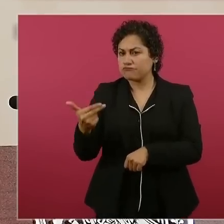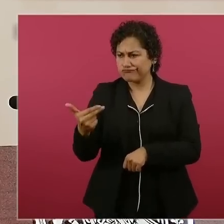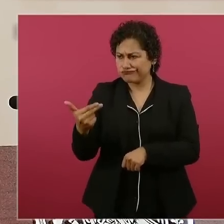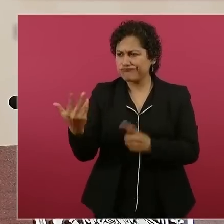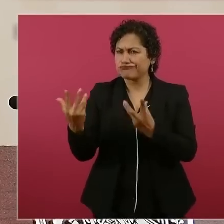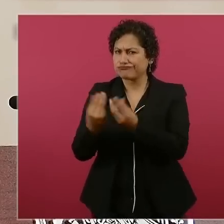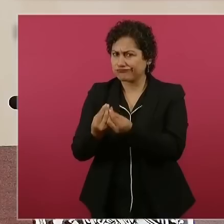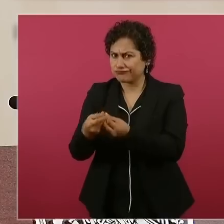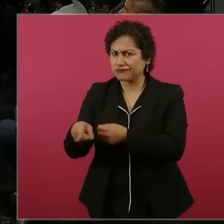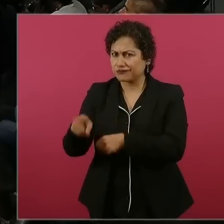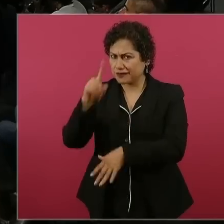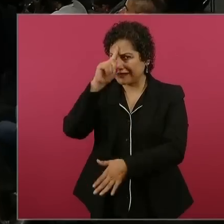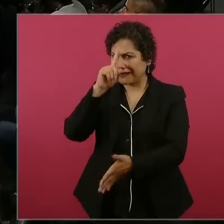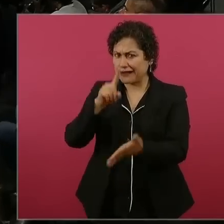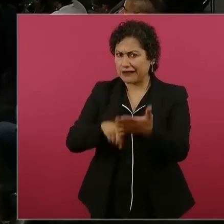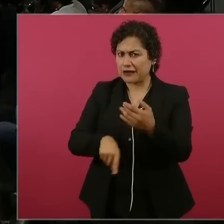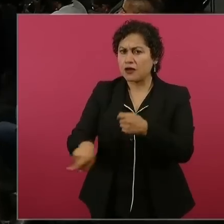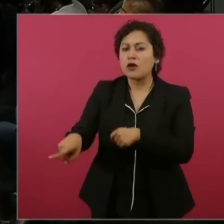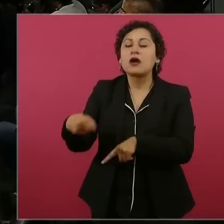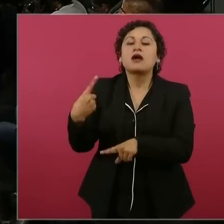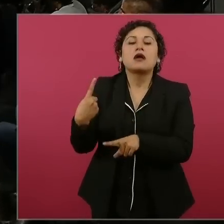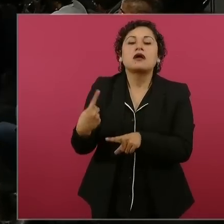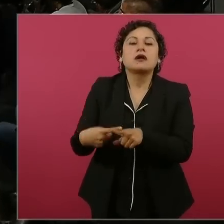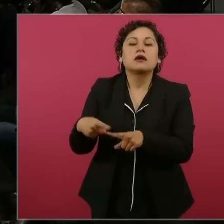sí, un empresario,